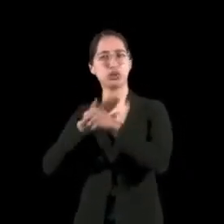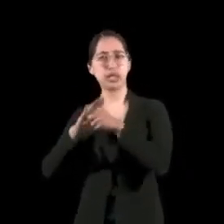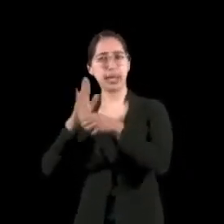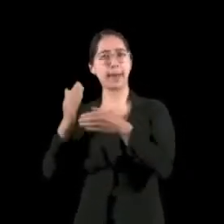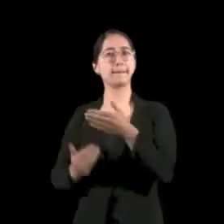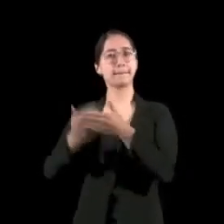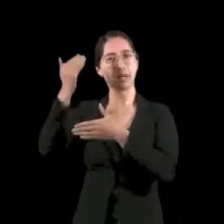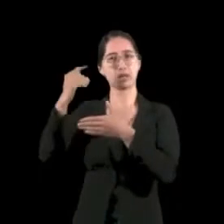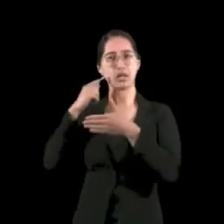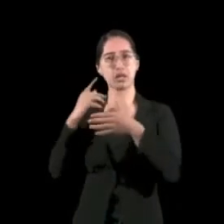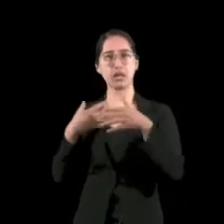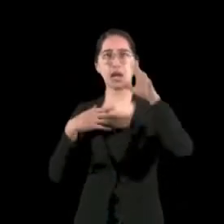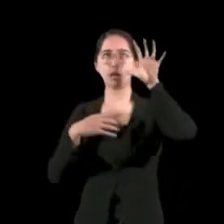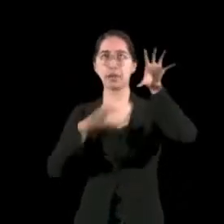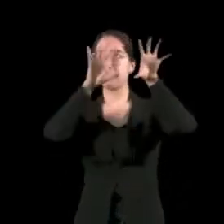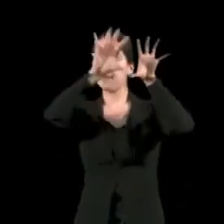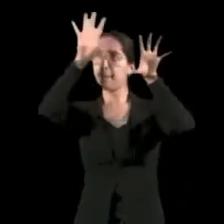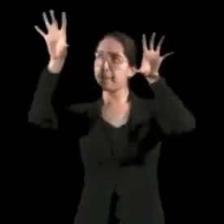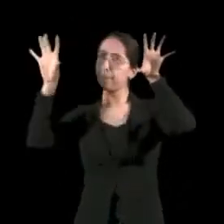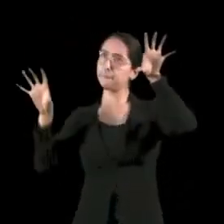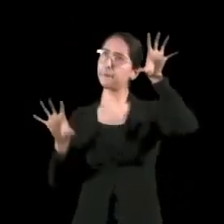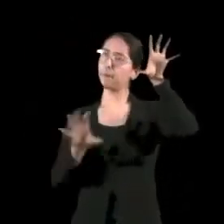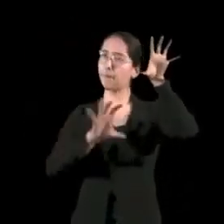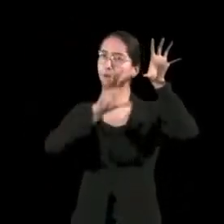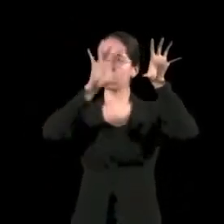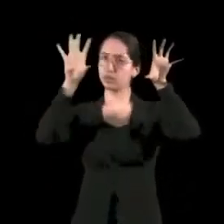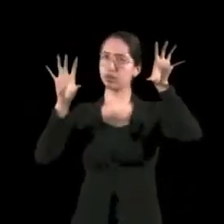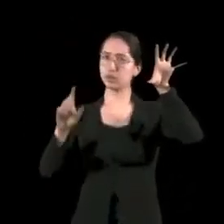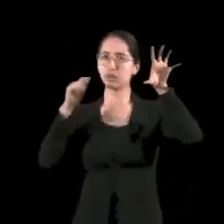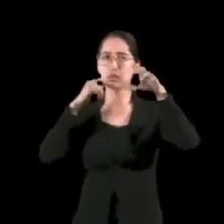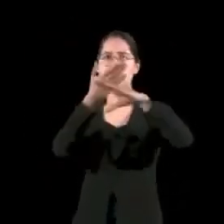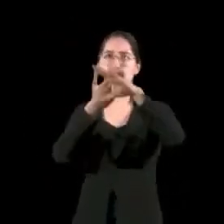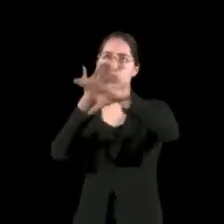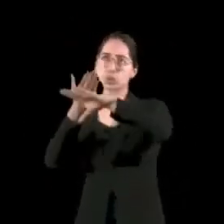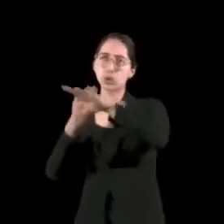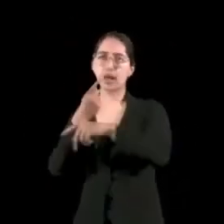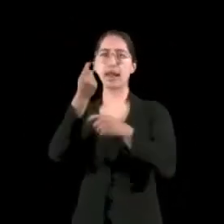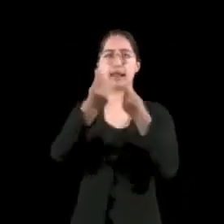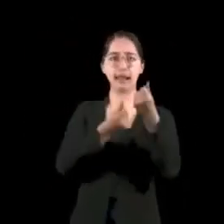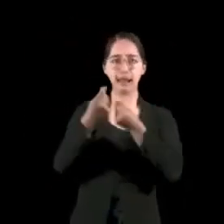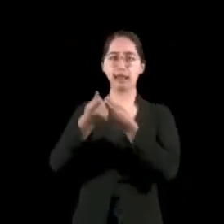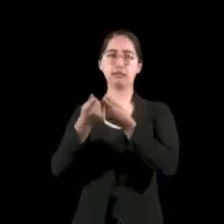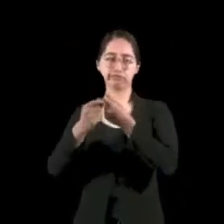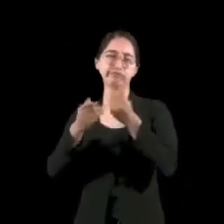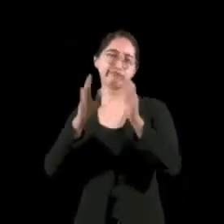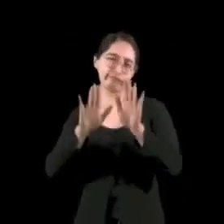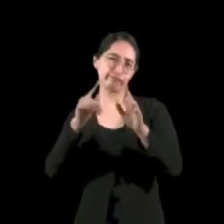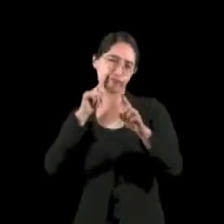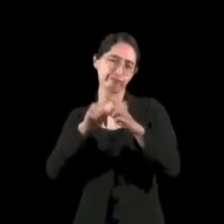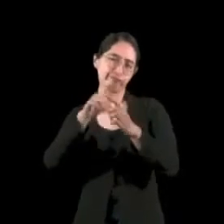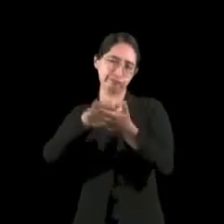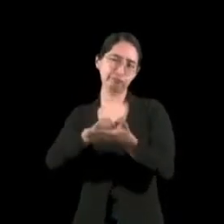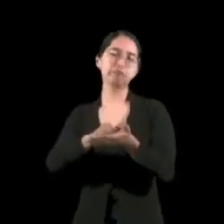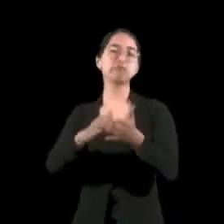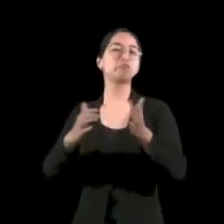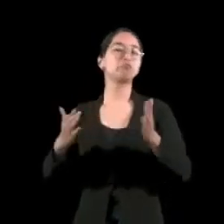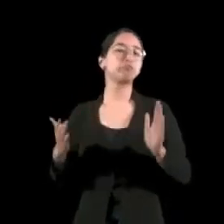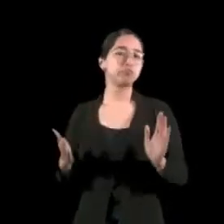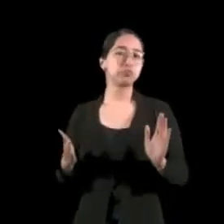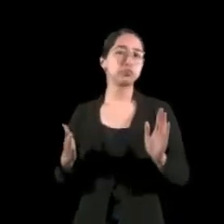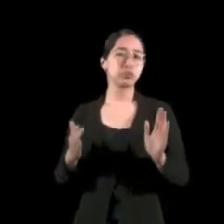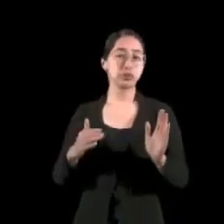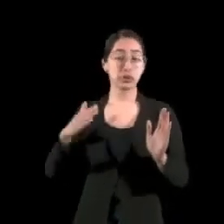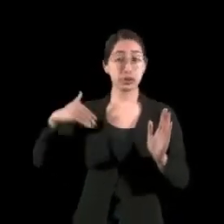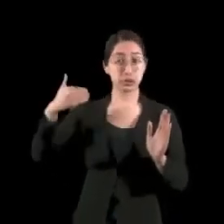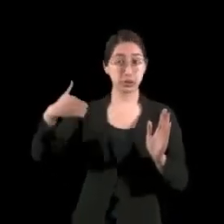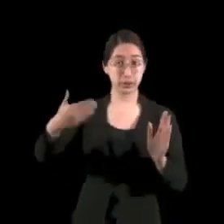recorrer los países socialistas para pedir la plata para ese plan, a conseguirla. Eso se nombró. El